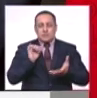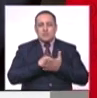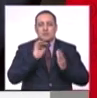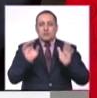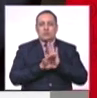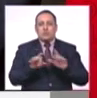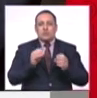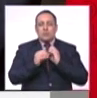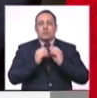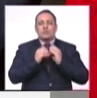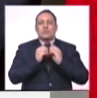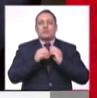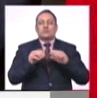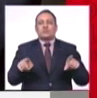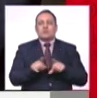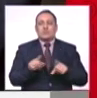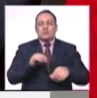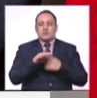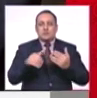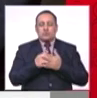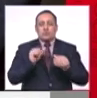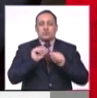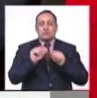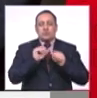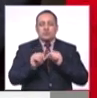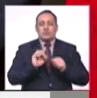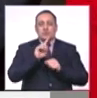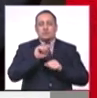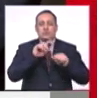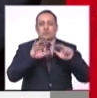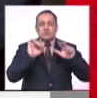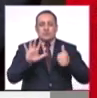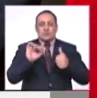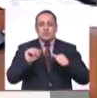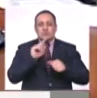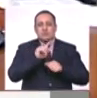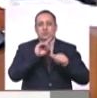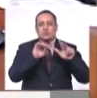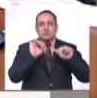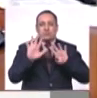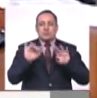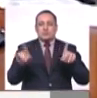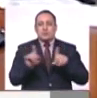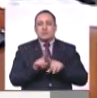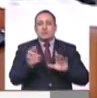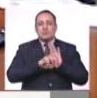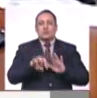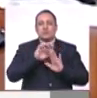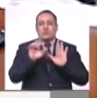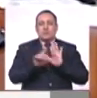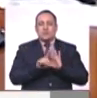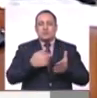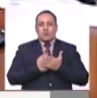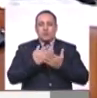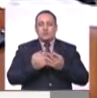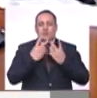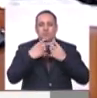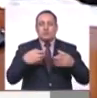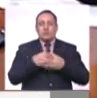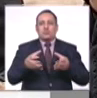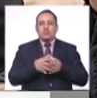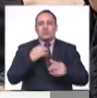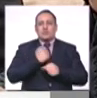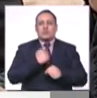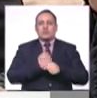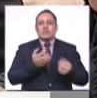la modificación de estos 2 artículos, 186 y 189. Sobre el proyecto de ley que propone crear la unidad